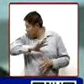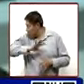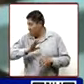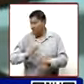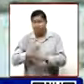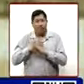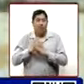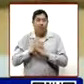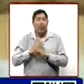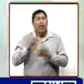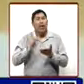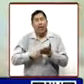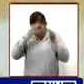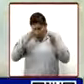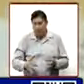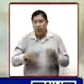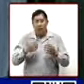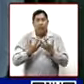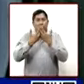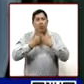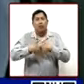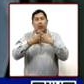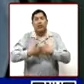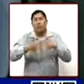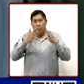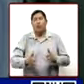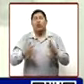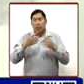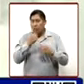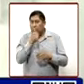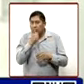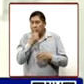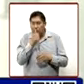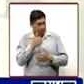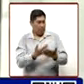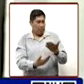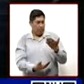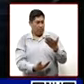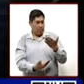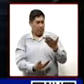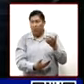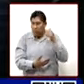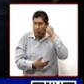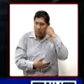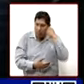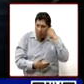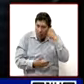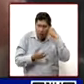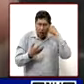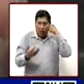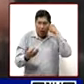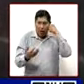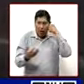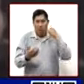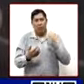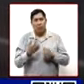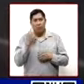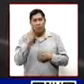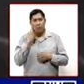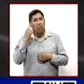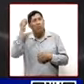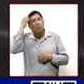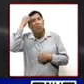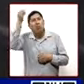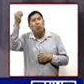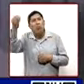Esas palabras fueron determinantes para que empresarios privados dieran su análisis crítico de la situación económica del país, además de hacer nuevas